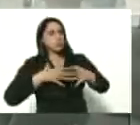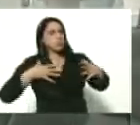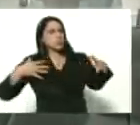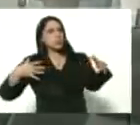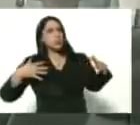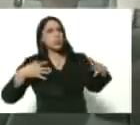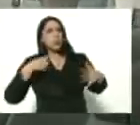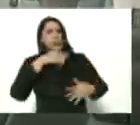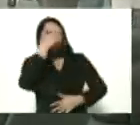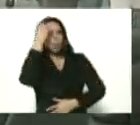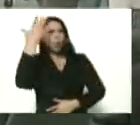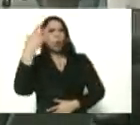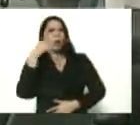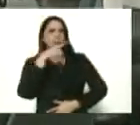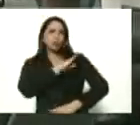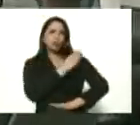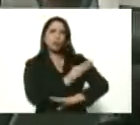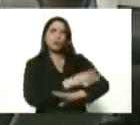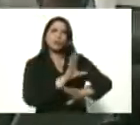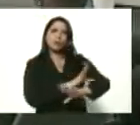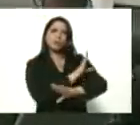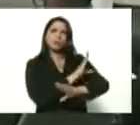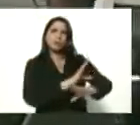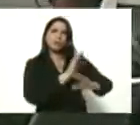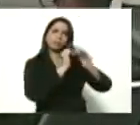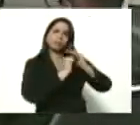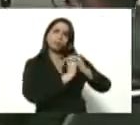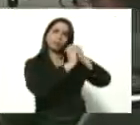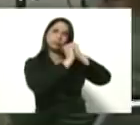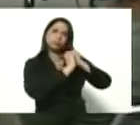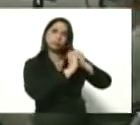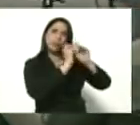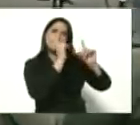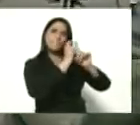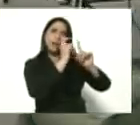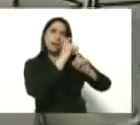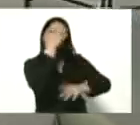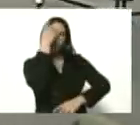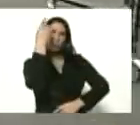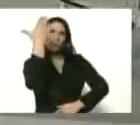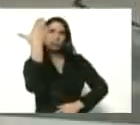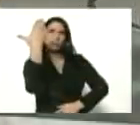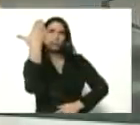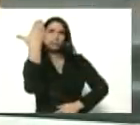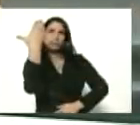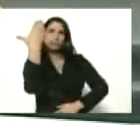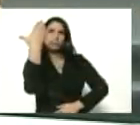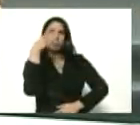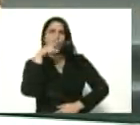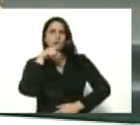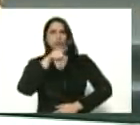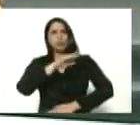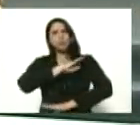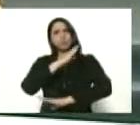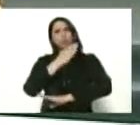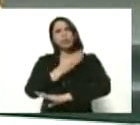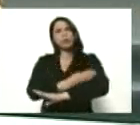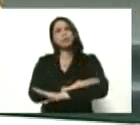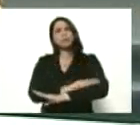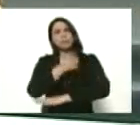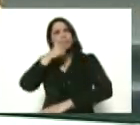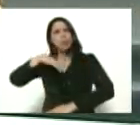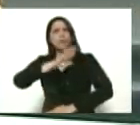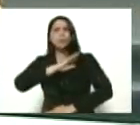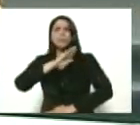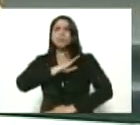poder cantaremos y alabaremos tu poderío. Palabra de Dios, en tu poder, pueblo